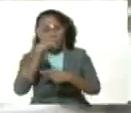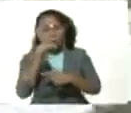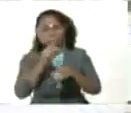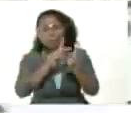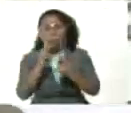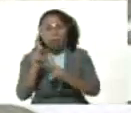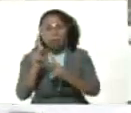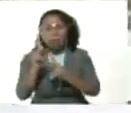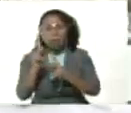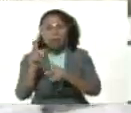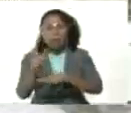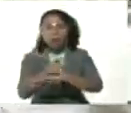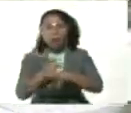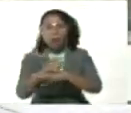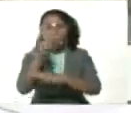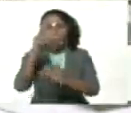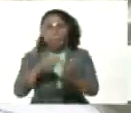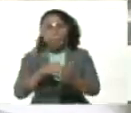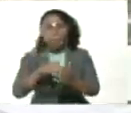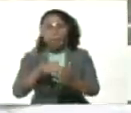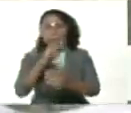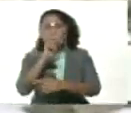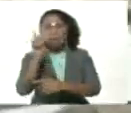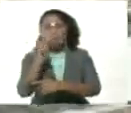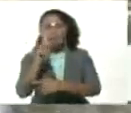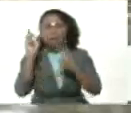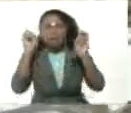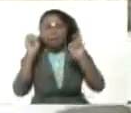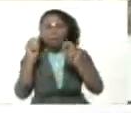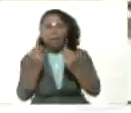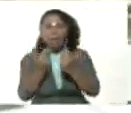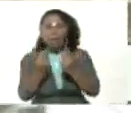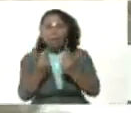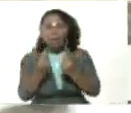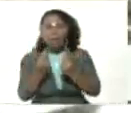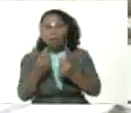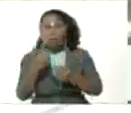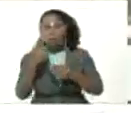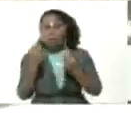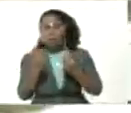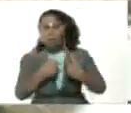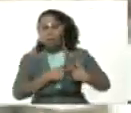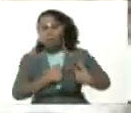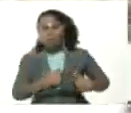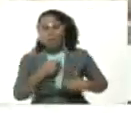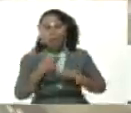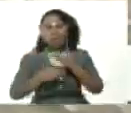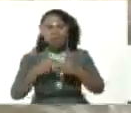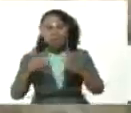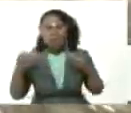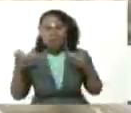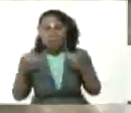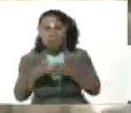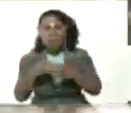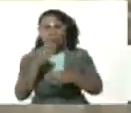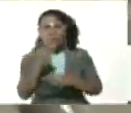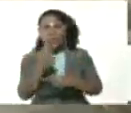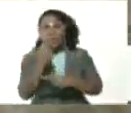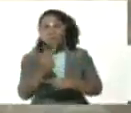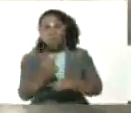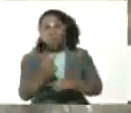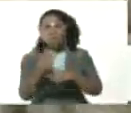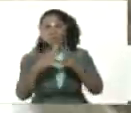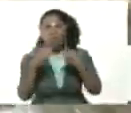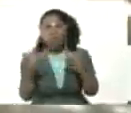gobierno 2022-2024 en el tema económico con mucho corazón. Y estamos haciendo las reuniones, como usted lo ha orientado, con